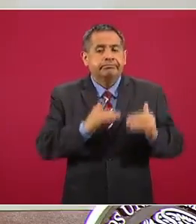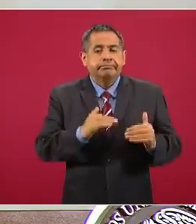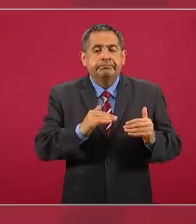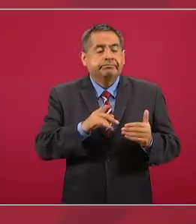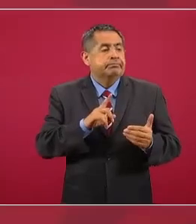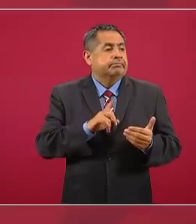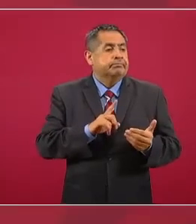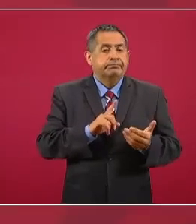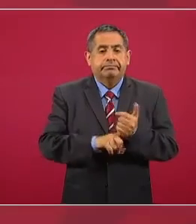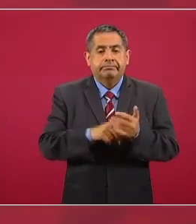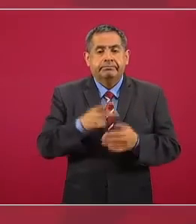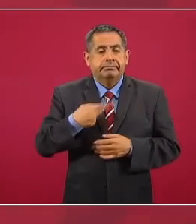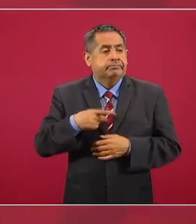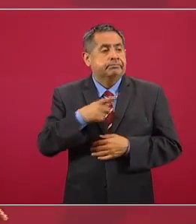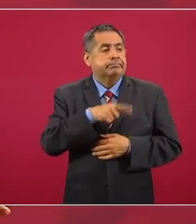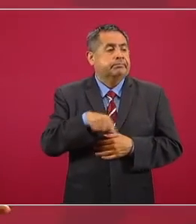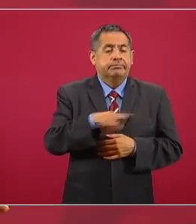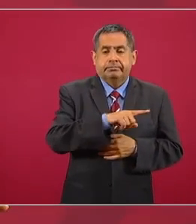pero